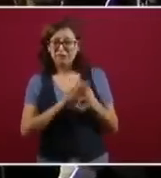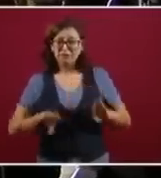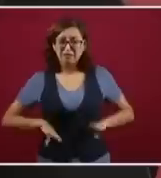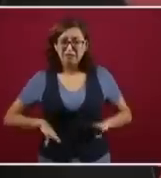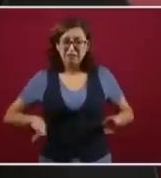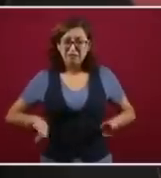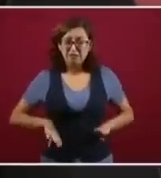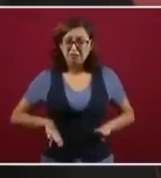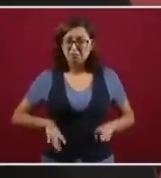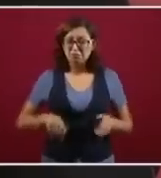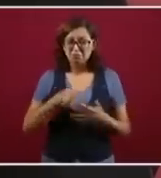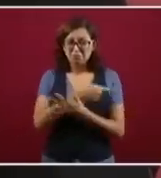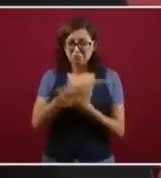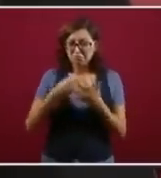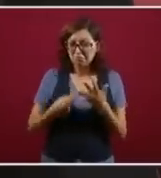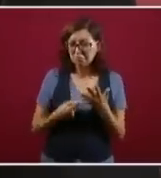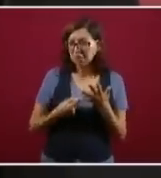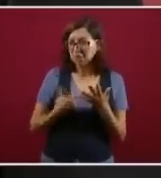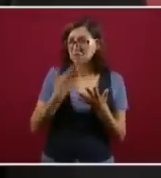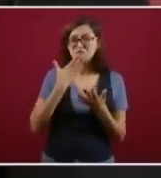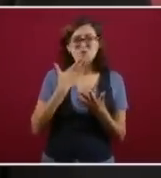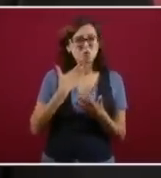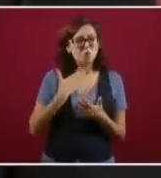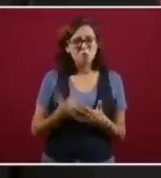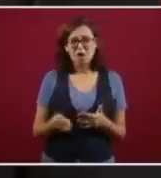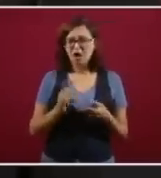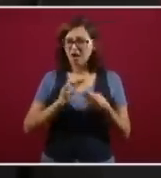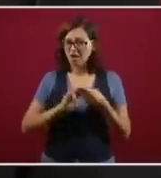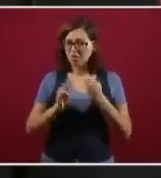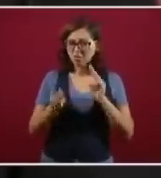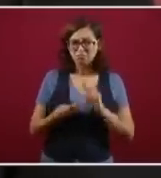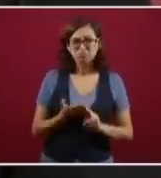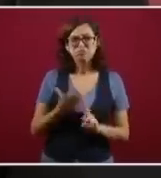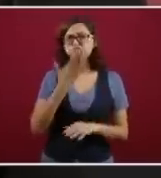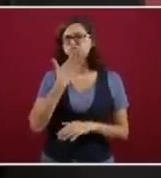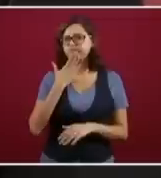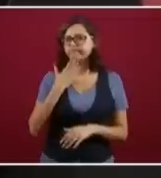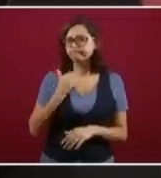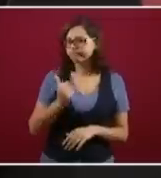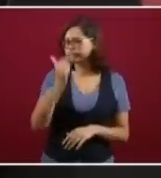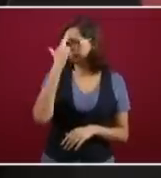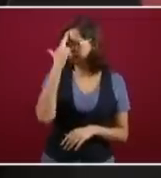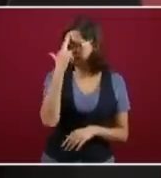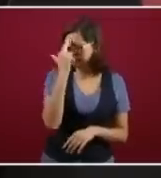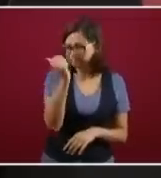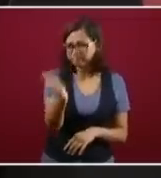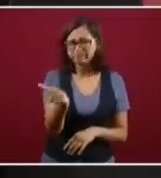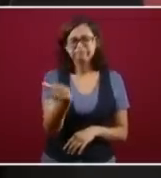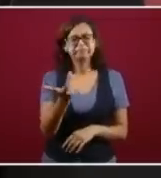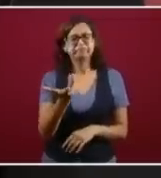sin fundamento, sin argumentos,